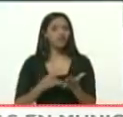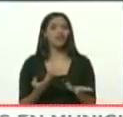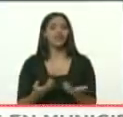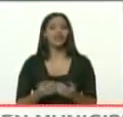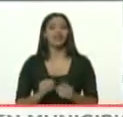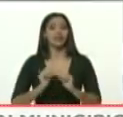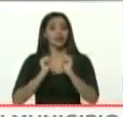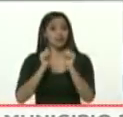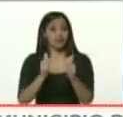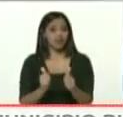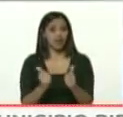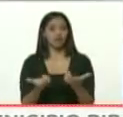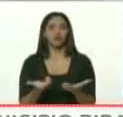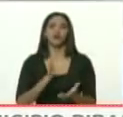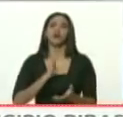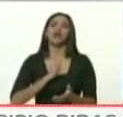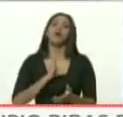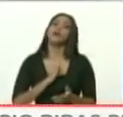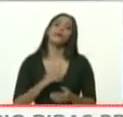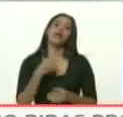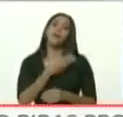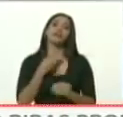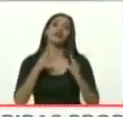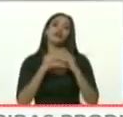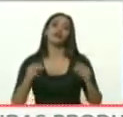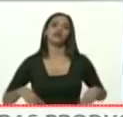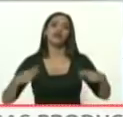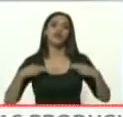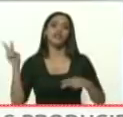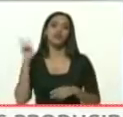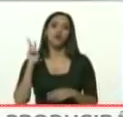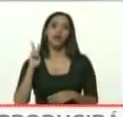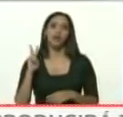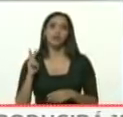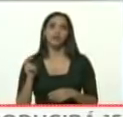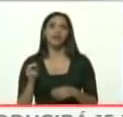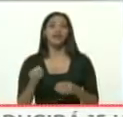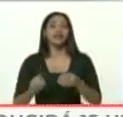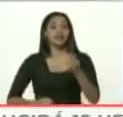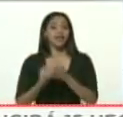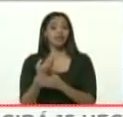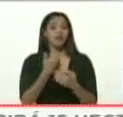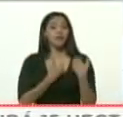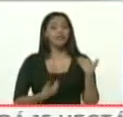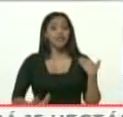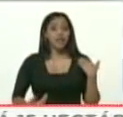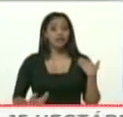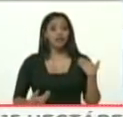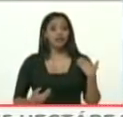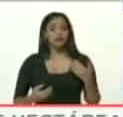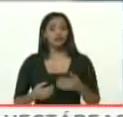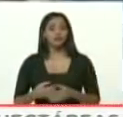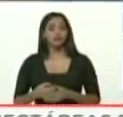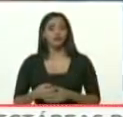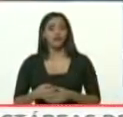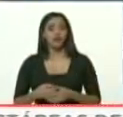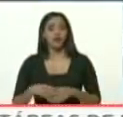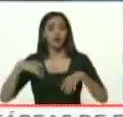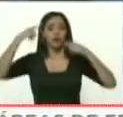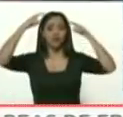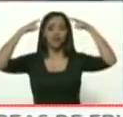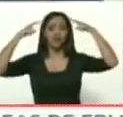partiendo de la doctrina rectora de la gran misión A Toda Vida Venezuela, que creó el presidente de la República, Hugo Chávez